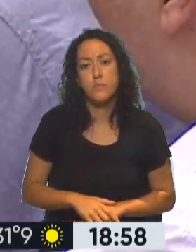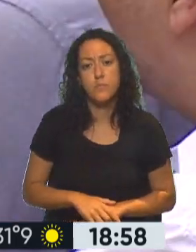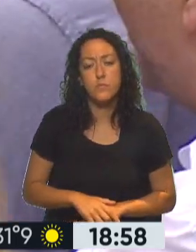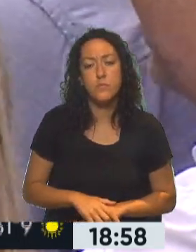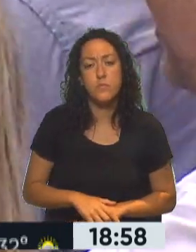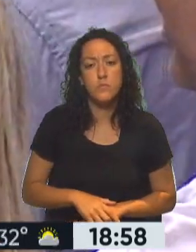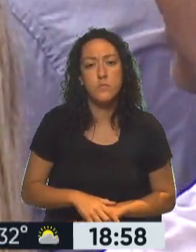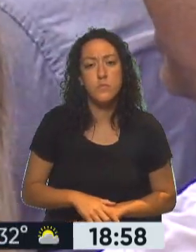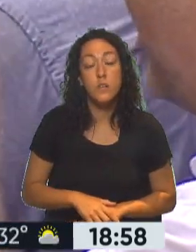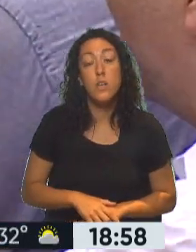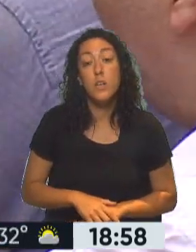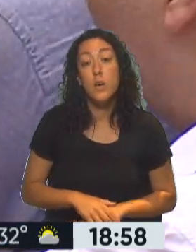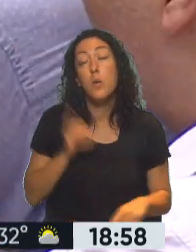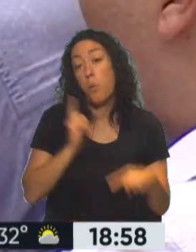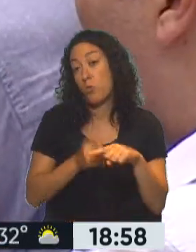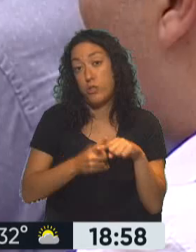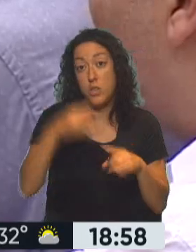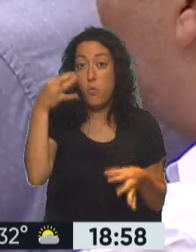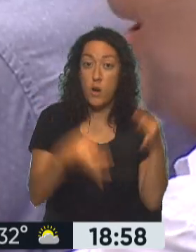El análisis es, bueno, muy positivo.